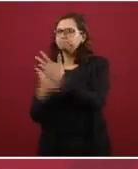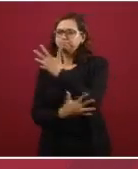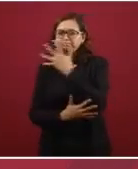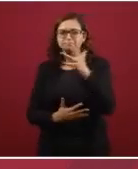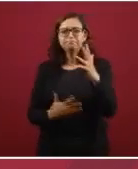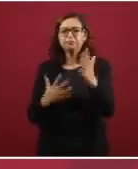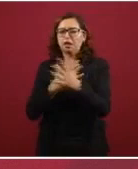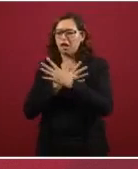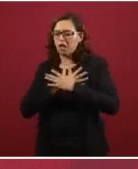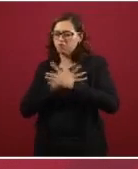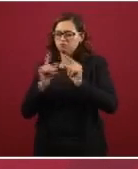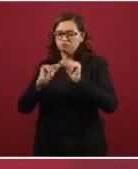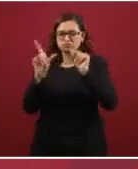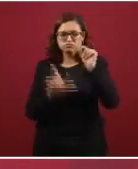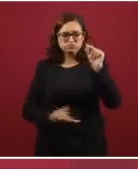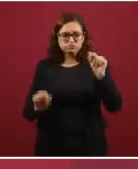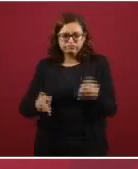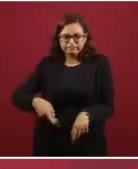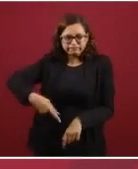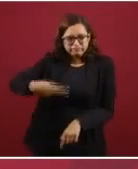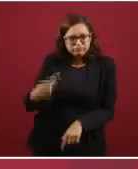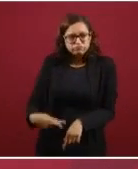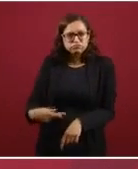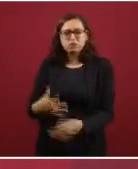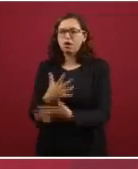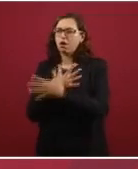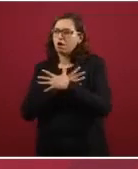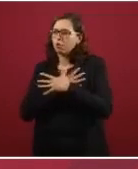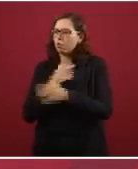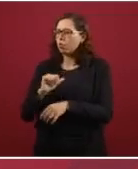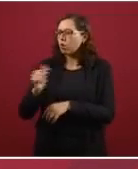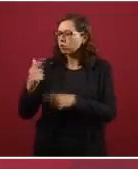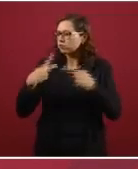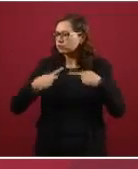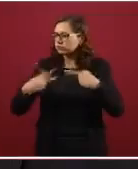amor a nuestra patria, amor al prójimo.